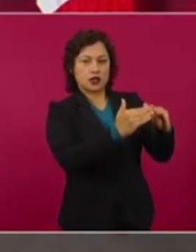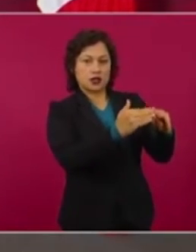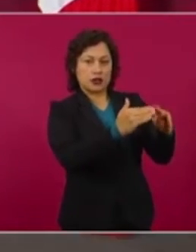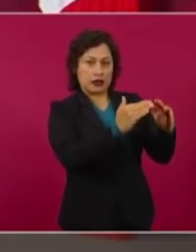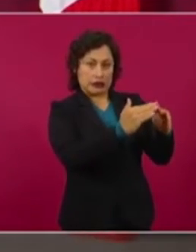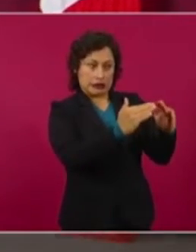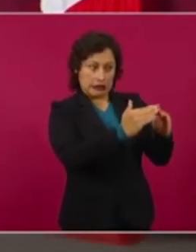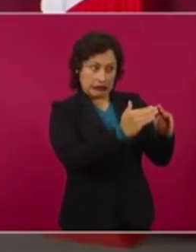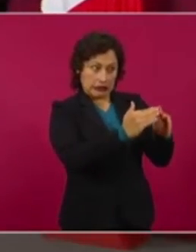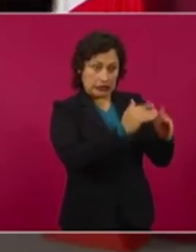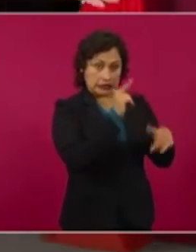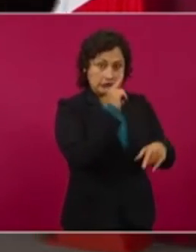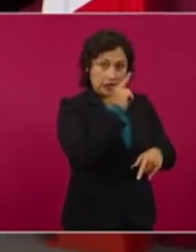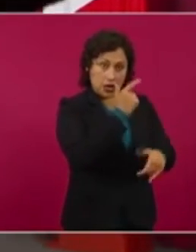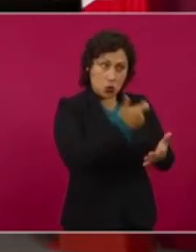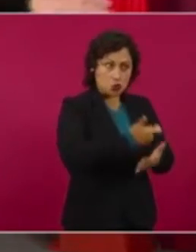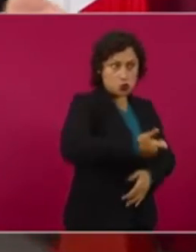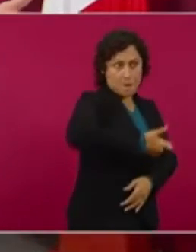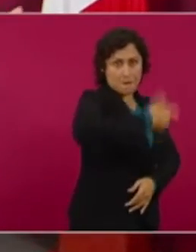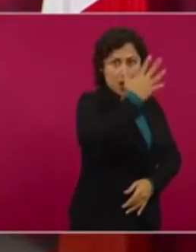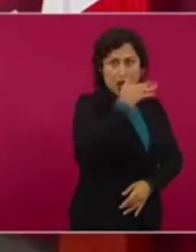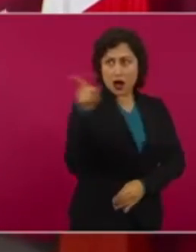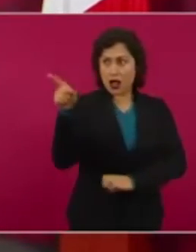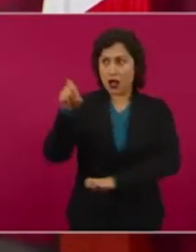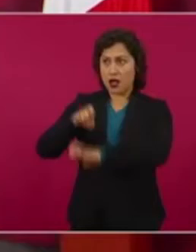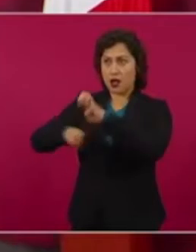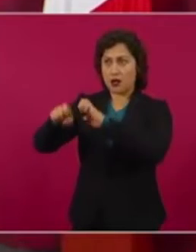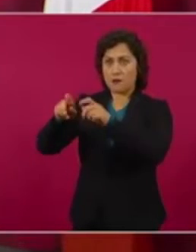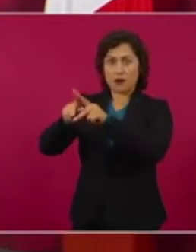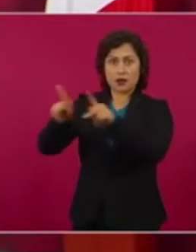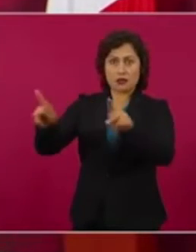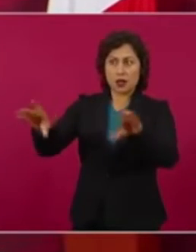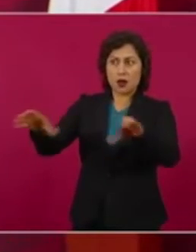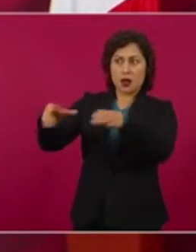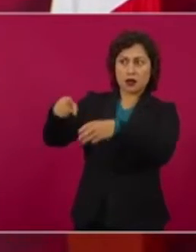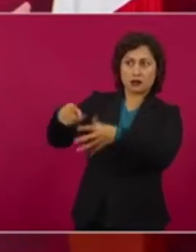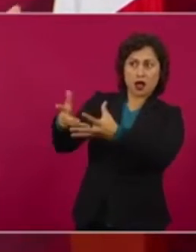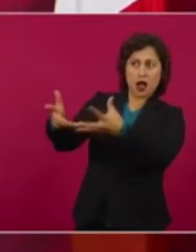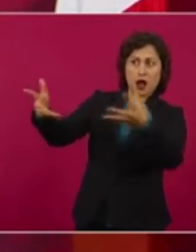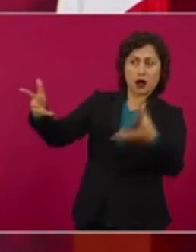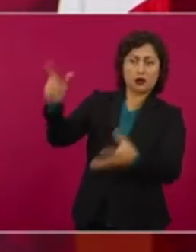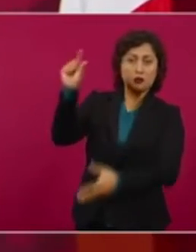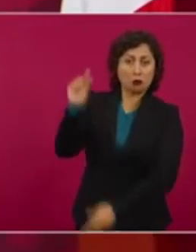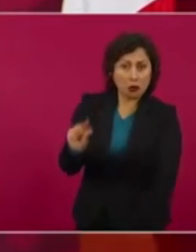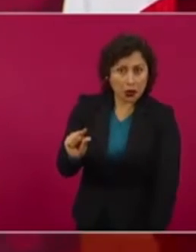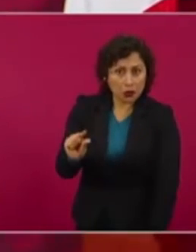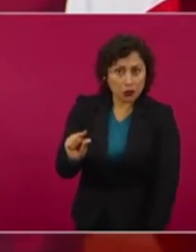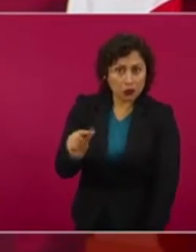la luz que un centro comercial. Eso no.